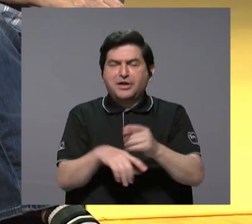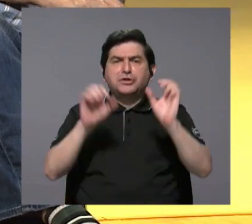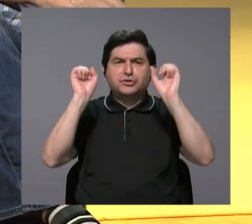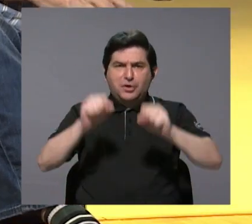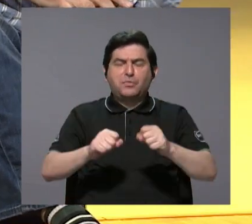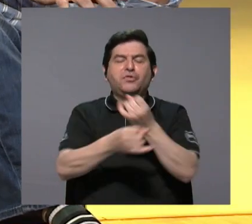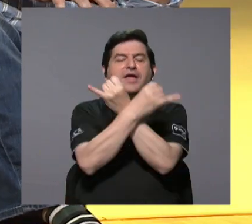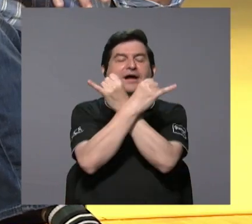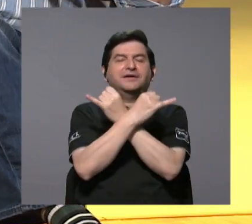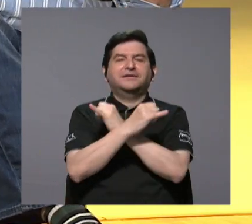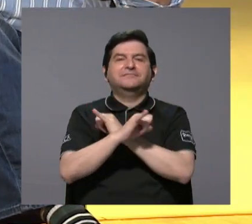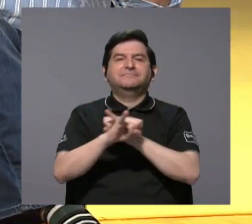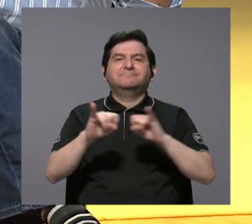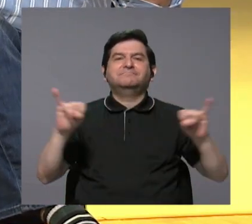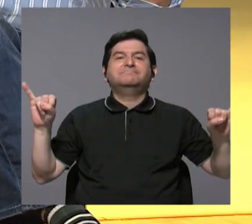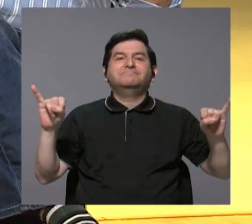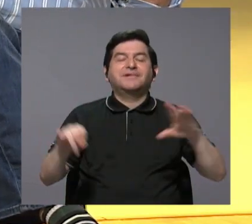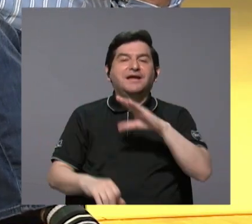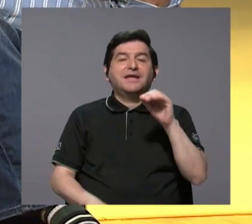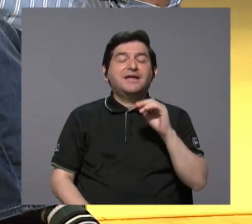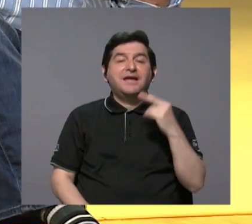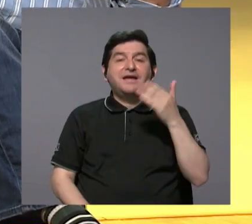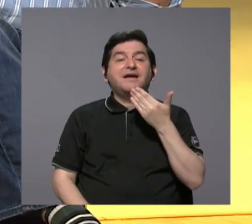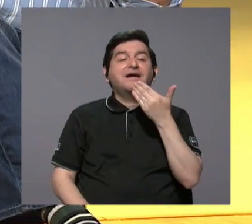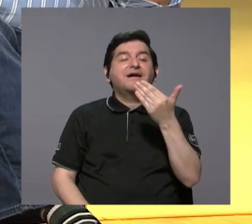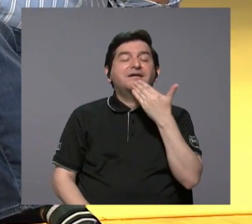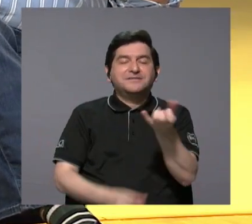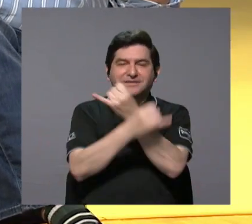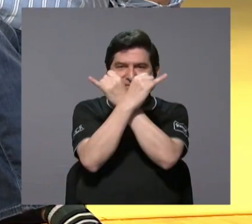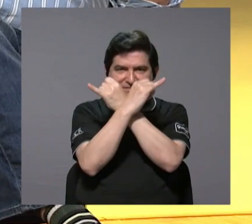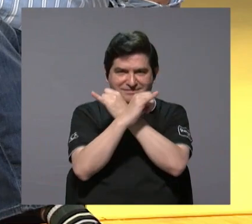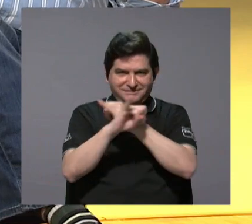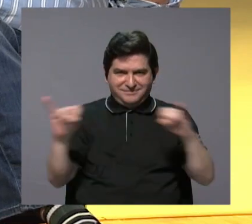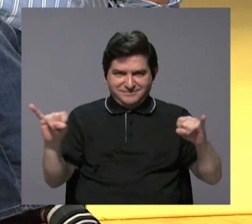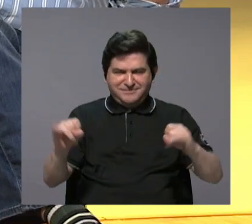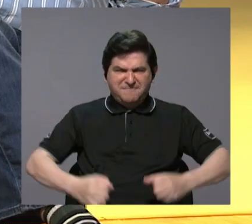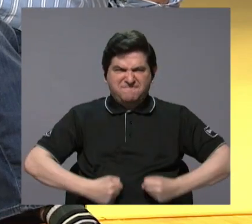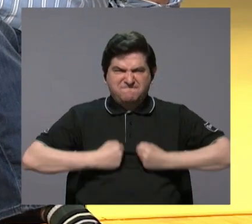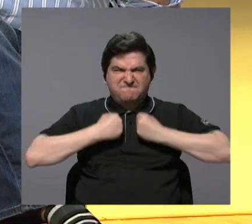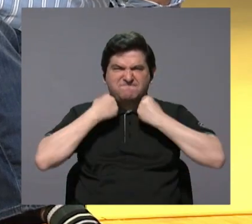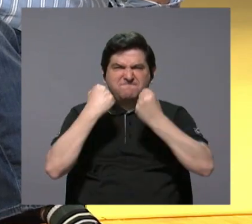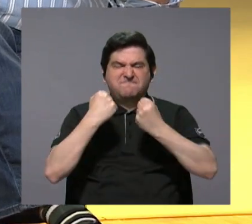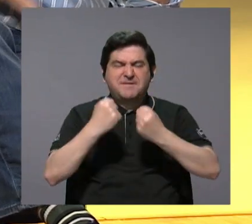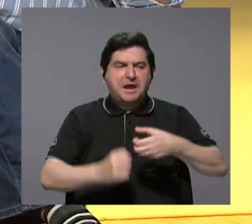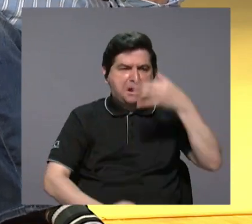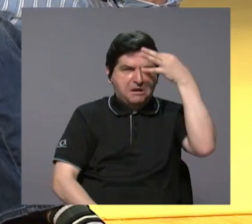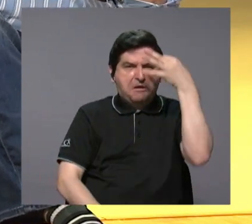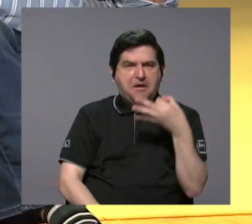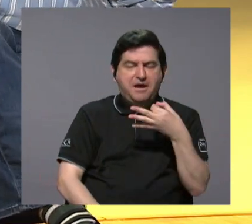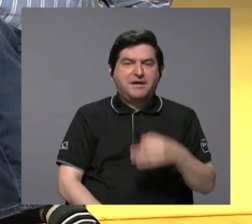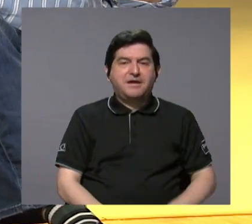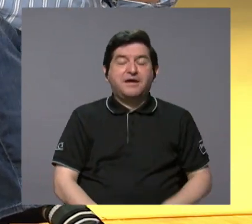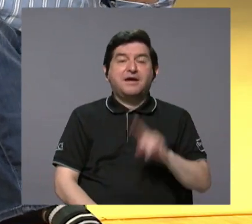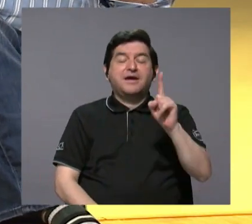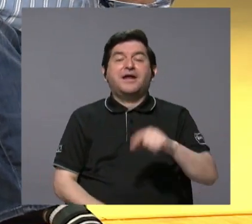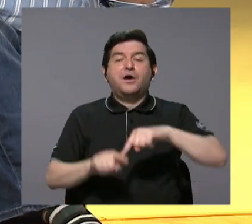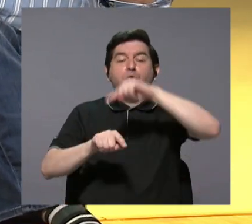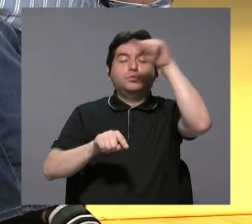ser independiente, y por esa independencia fortalecía la credibilidad, y era un círculo virtuoso.